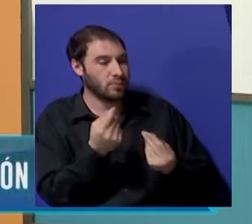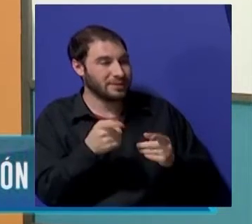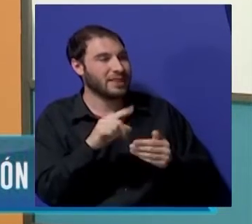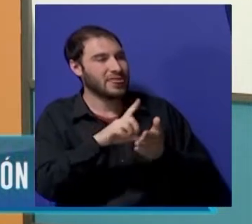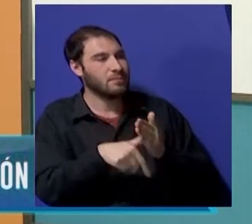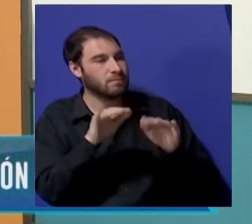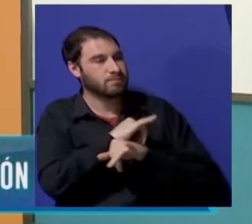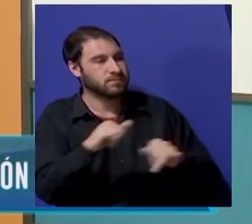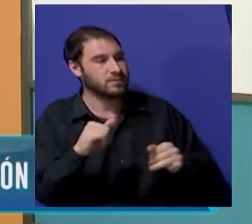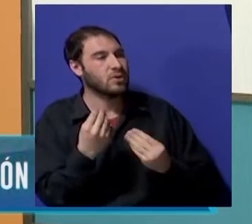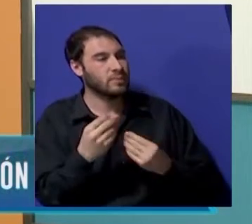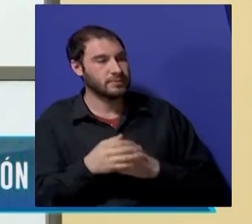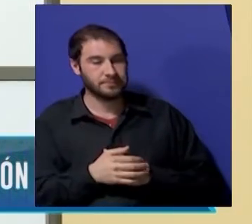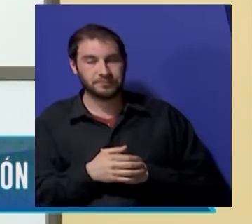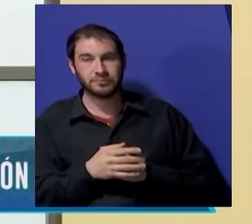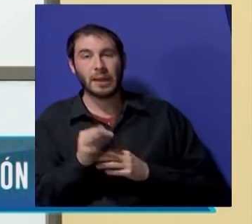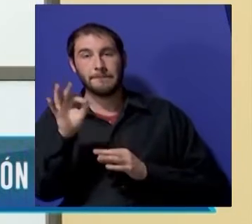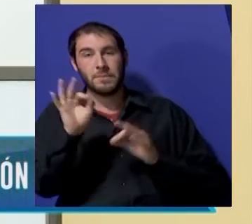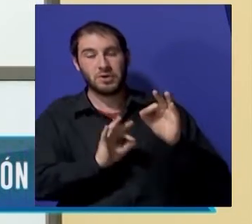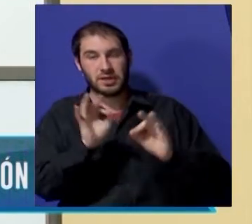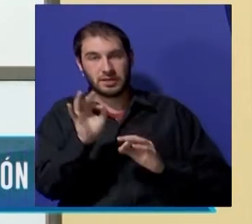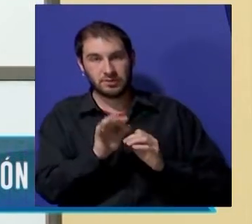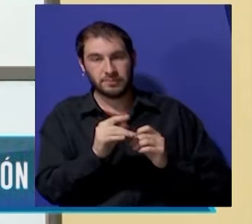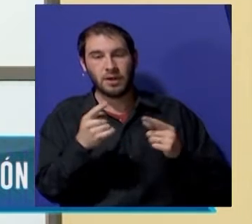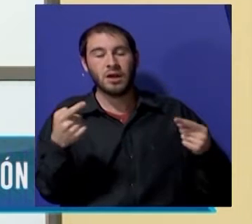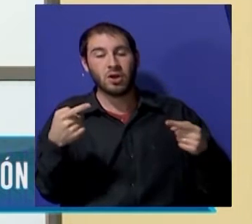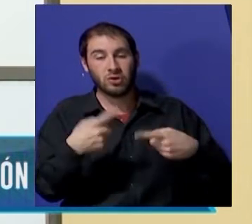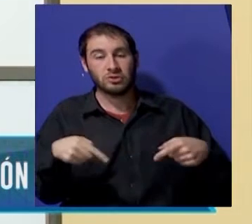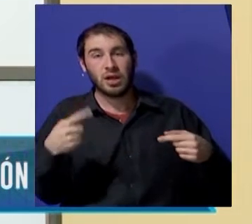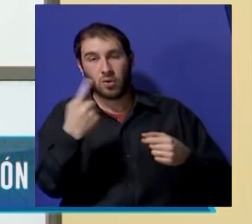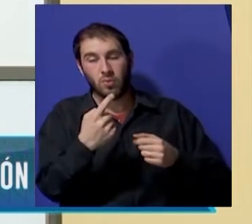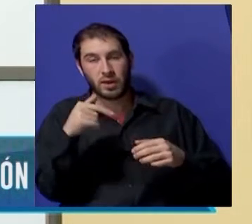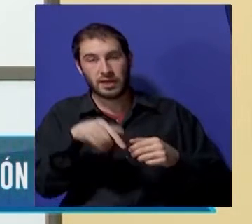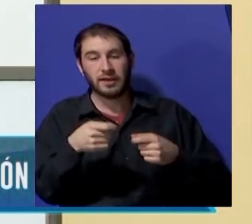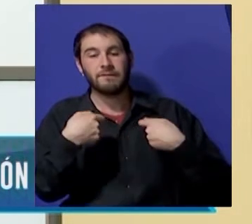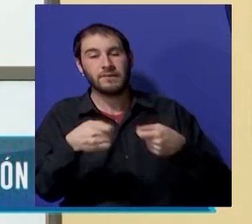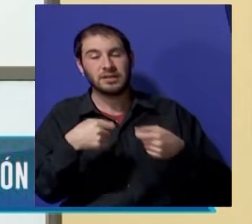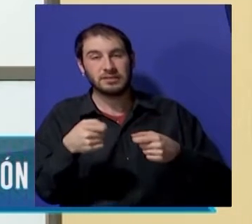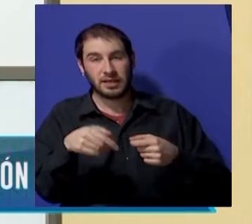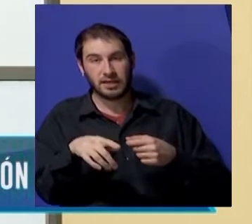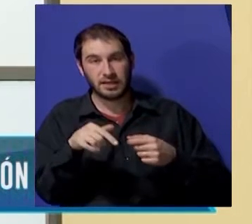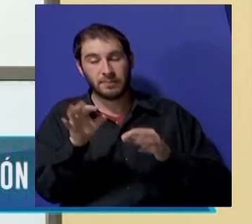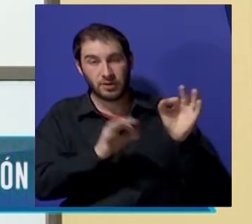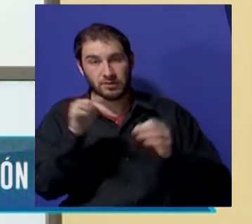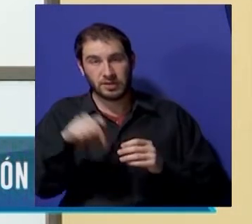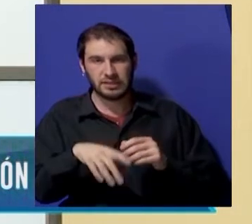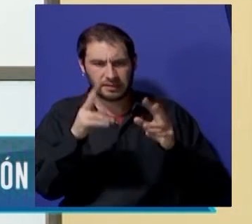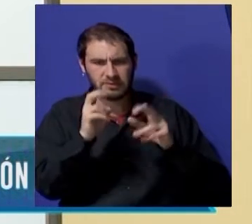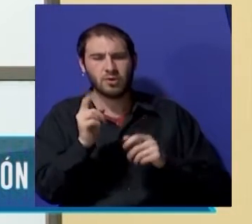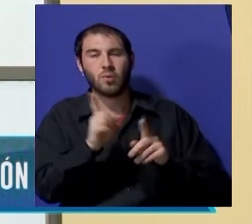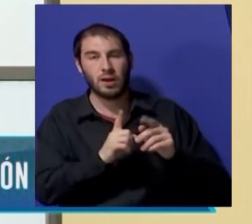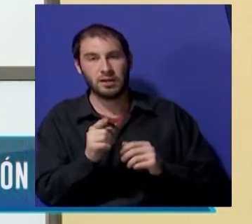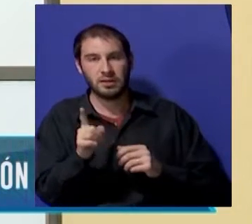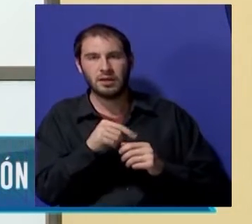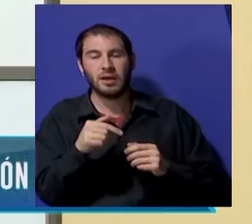de publicación de algunos de los datos. El proyecto, una de las condiciones que pone Naciones Unidas para financiar este tipo de proyectos y esta investigación es que